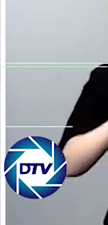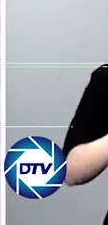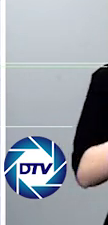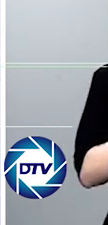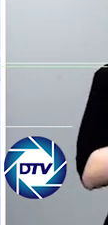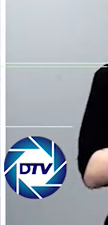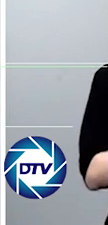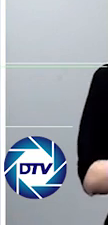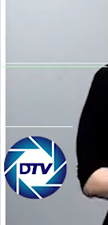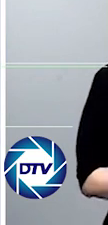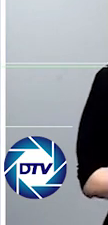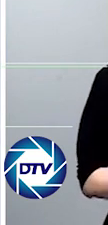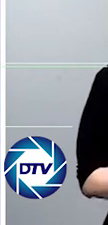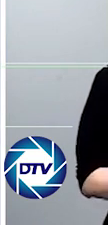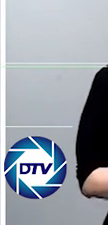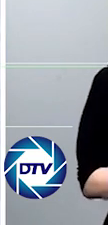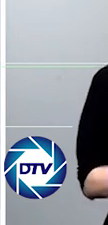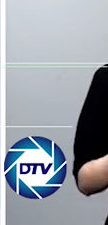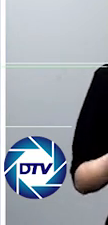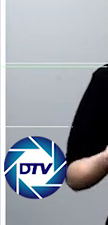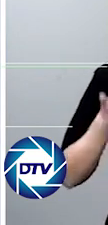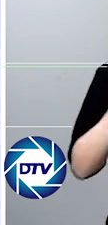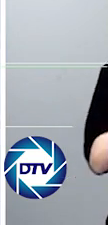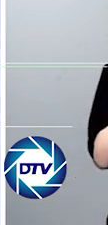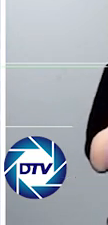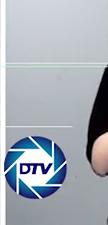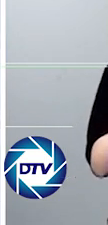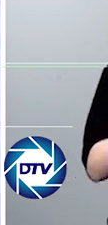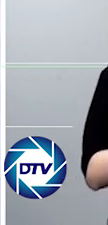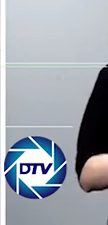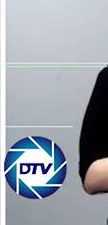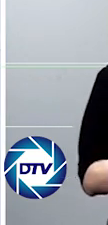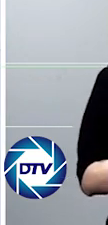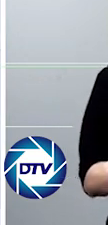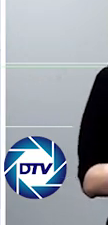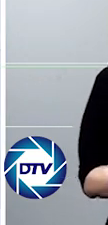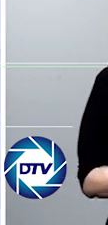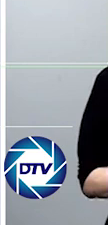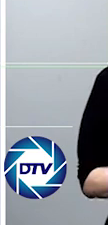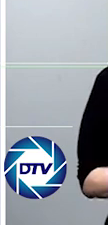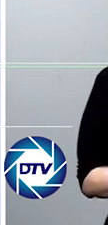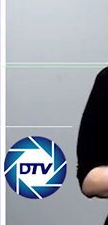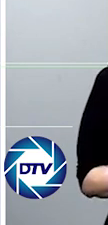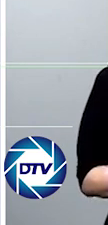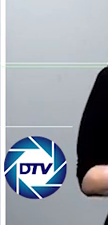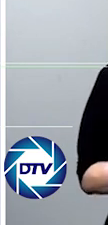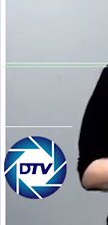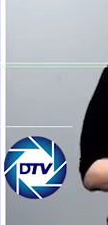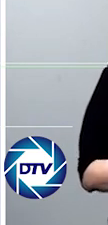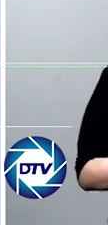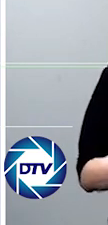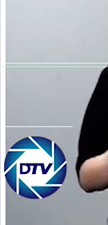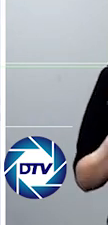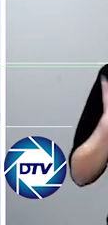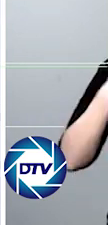parece en un principio. El problema se complica muchísimo más cuando se ha de retroceder un poquito en el tiempo. Entonces,